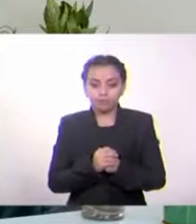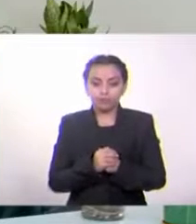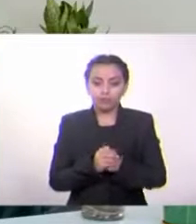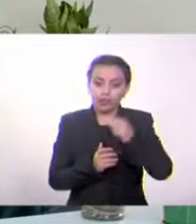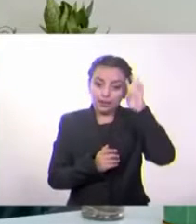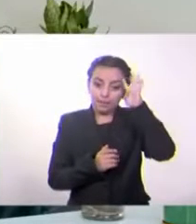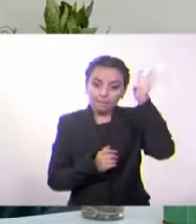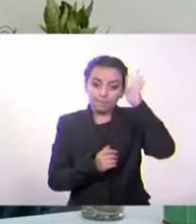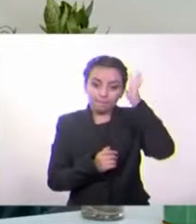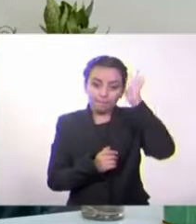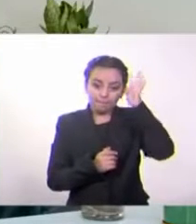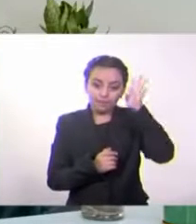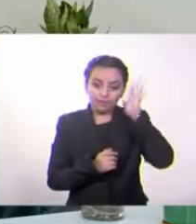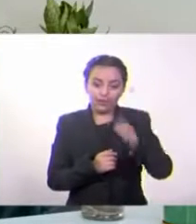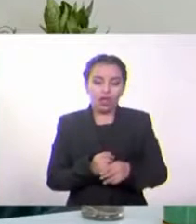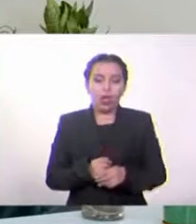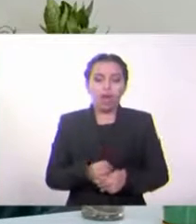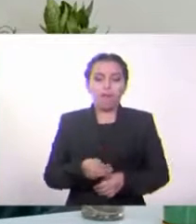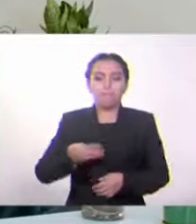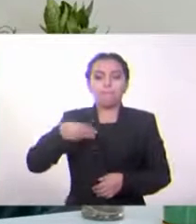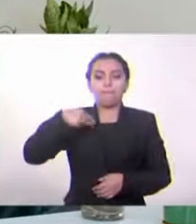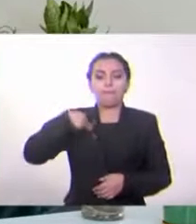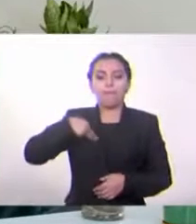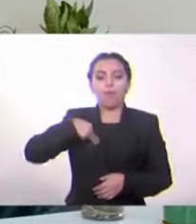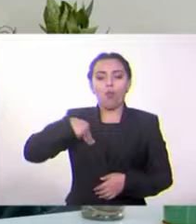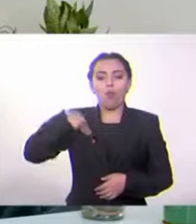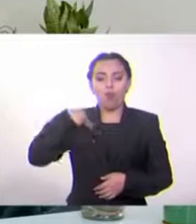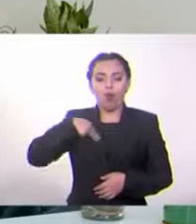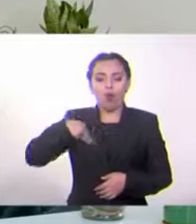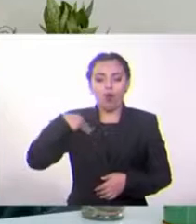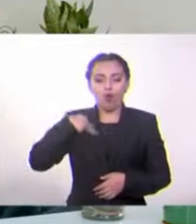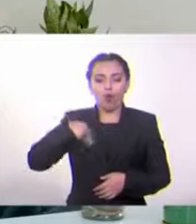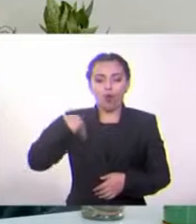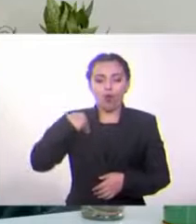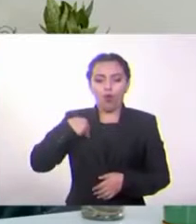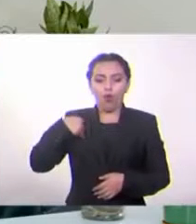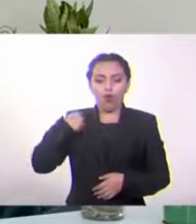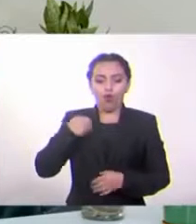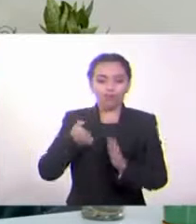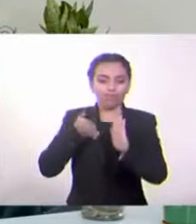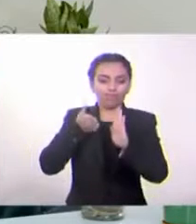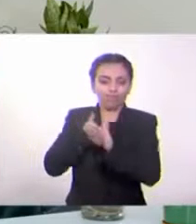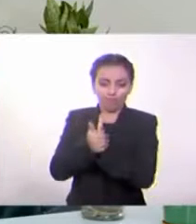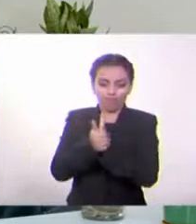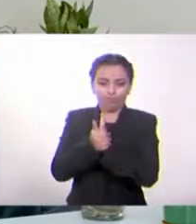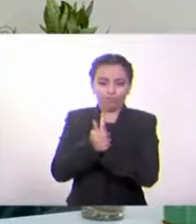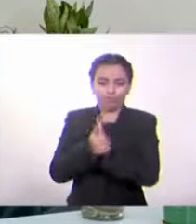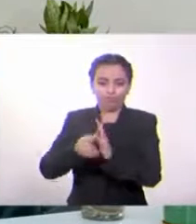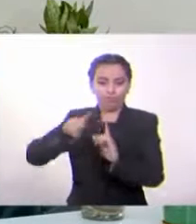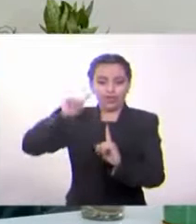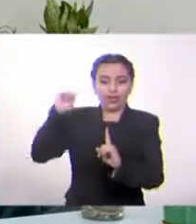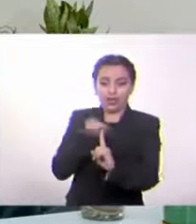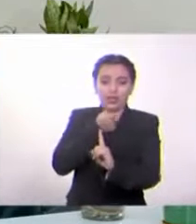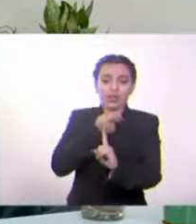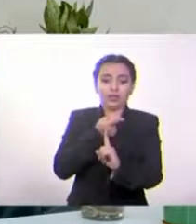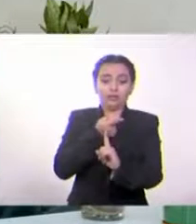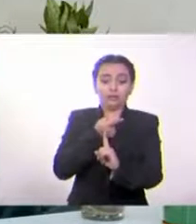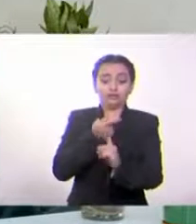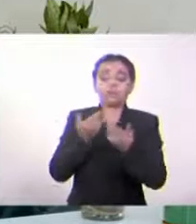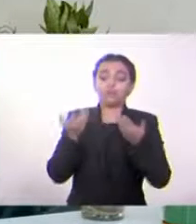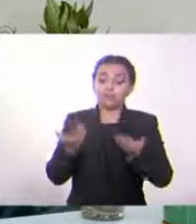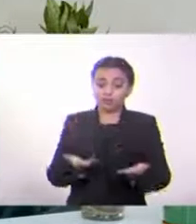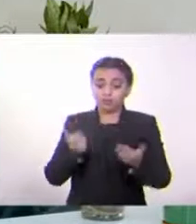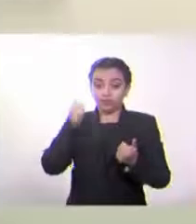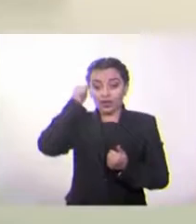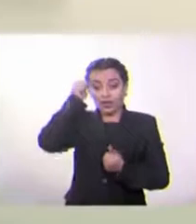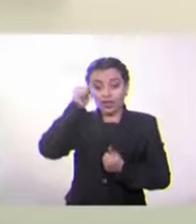y educadora. ¿Por qué? Porque la ciguanaba representa la infidelidad castigada. Pero tendríamos que analizar